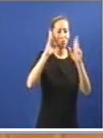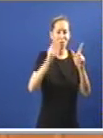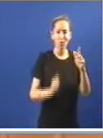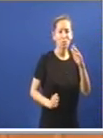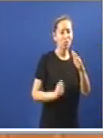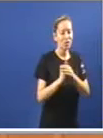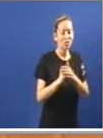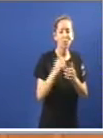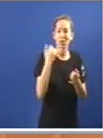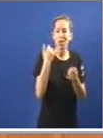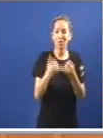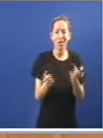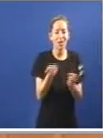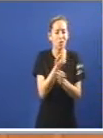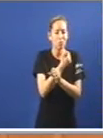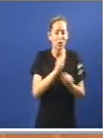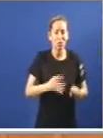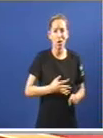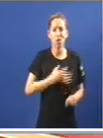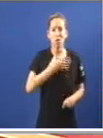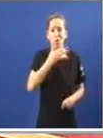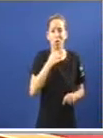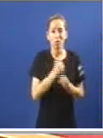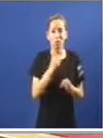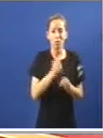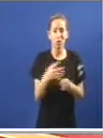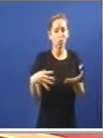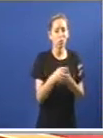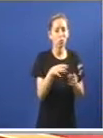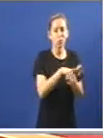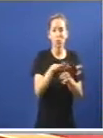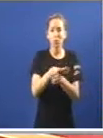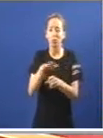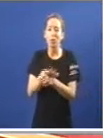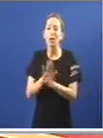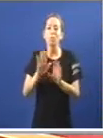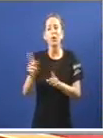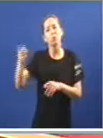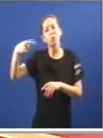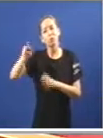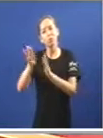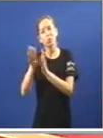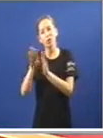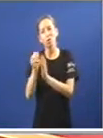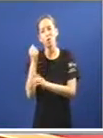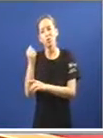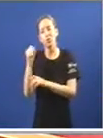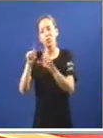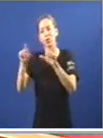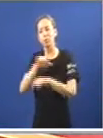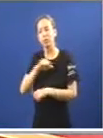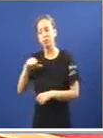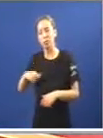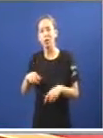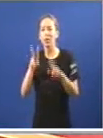tanto incremento de carga de trabajo y mientras va ustedes siguen apoyando las privatizaciones amateur ya no se destruye